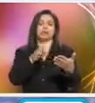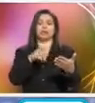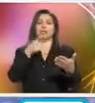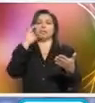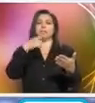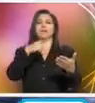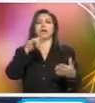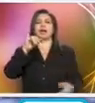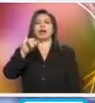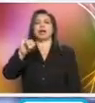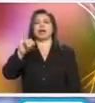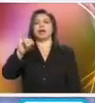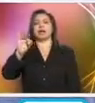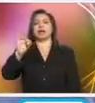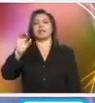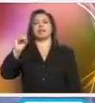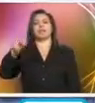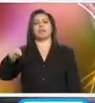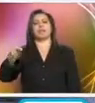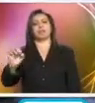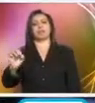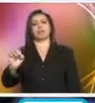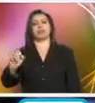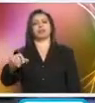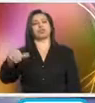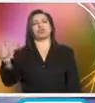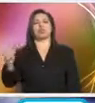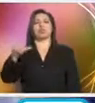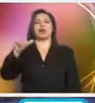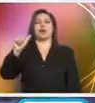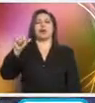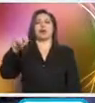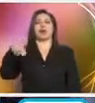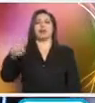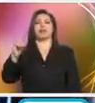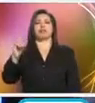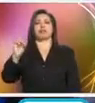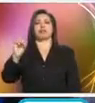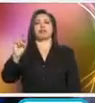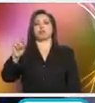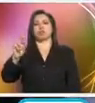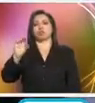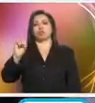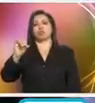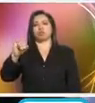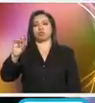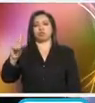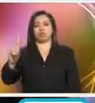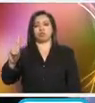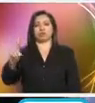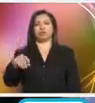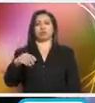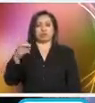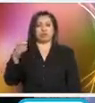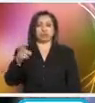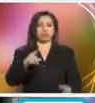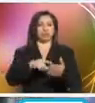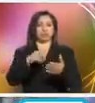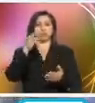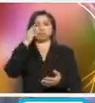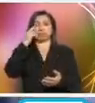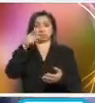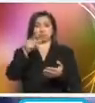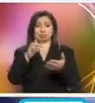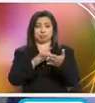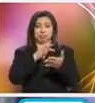también es muy recomendable. Esta aplicación se llama Time Out México DF y esta aplicación tiene una particularidad muy